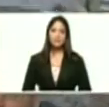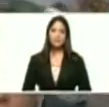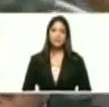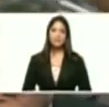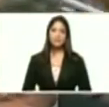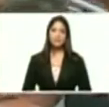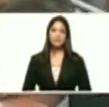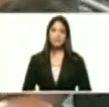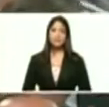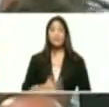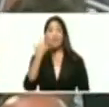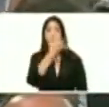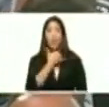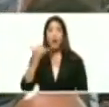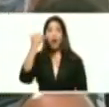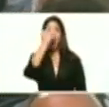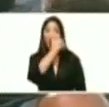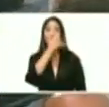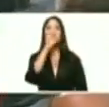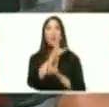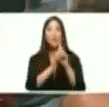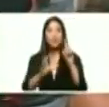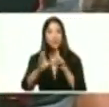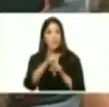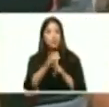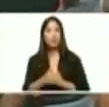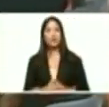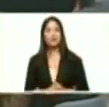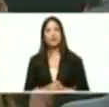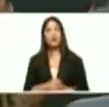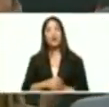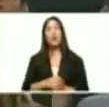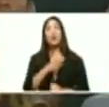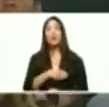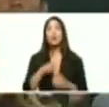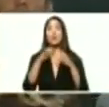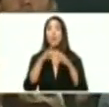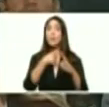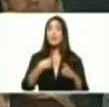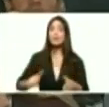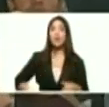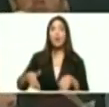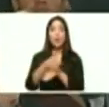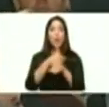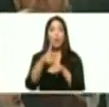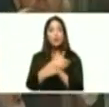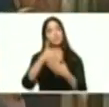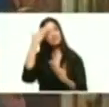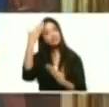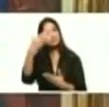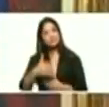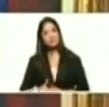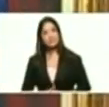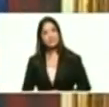de los afrodescendientes, de la cultura. consejos presidenciales de gobierno popular, saludo.